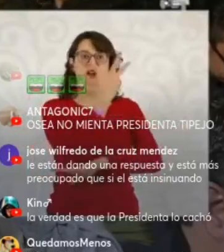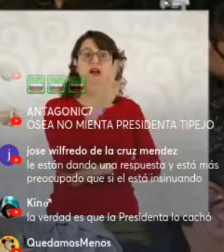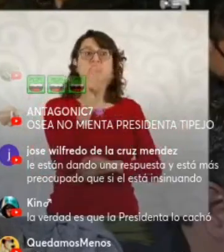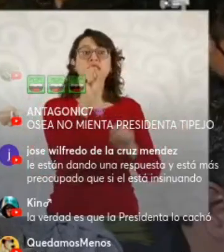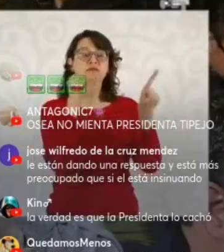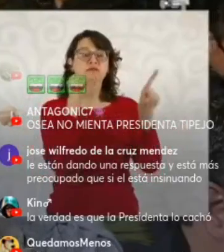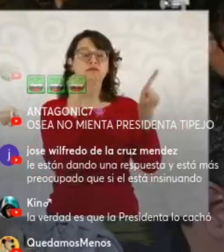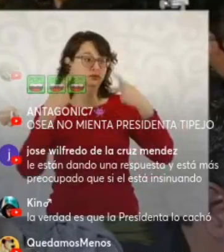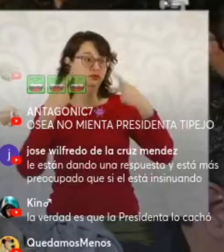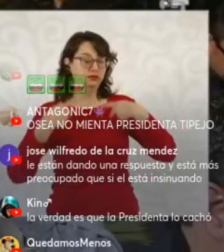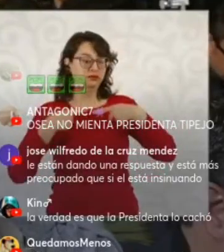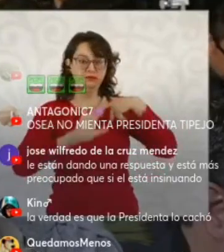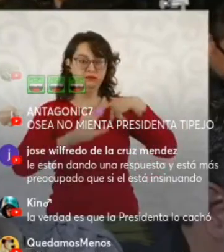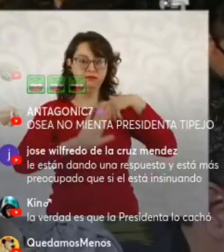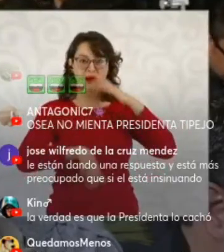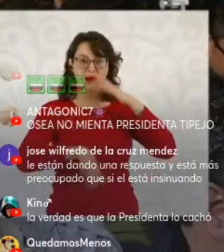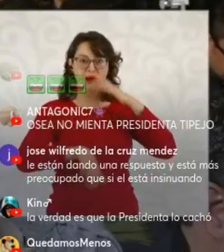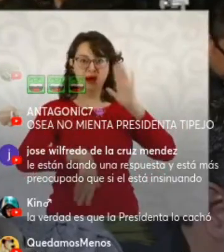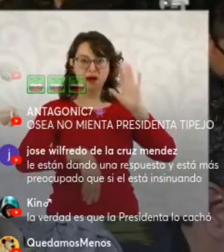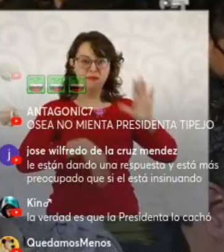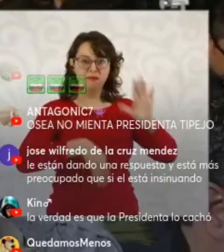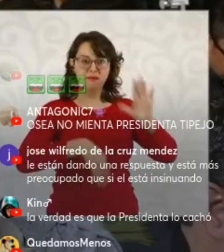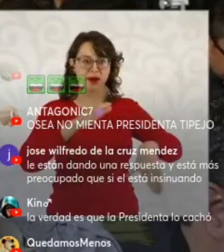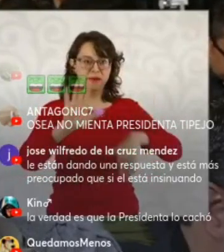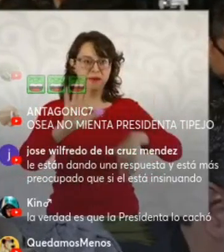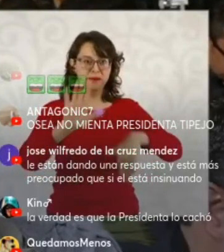primer lugar. Por eso creo que valdría la